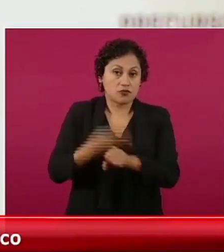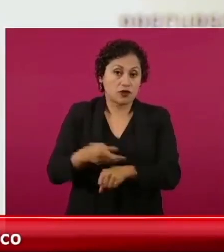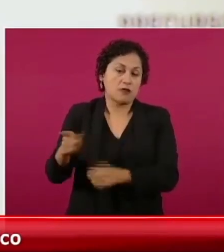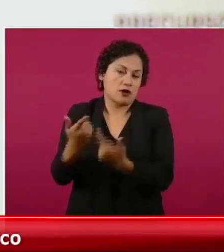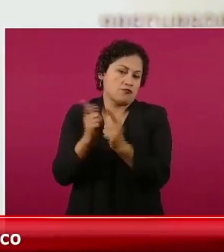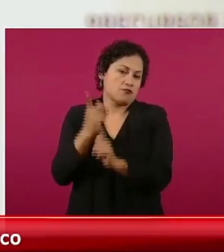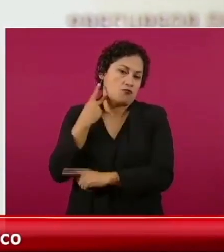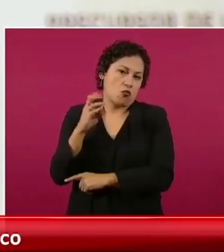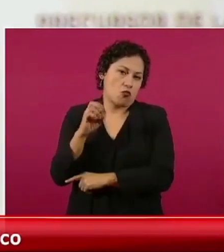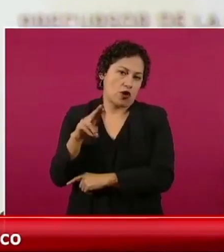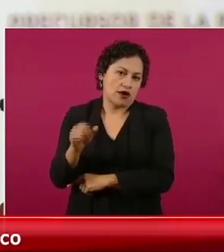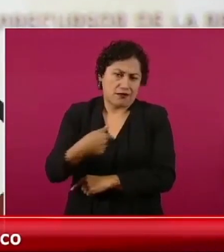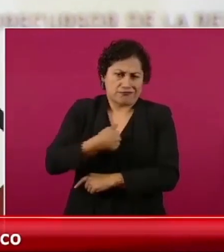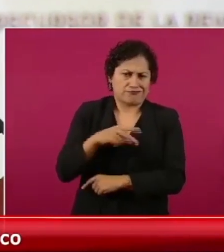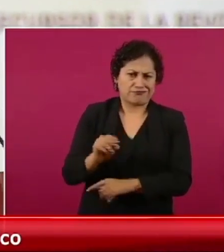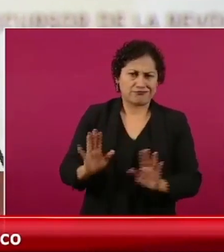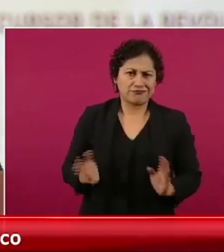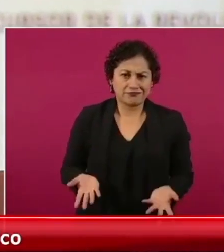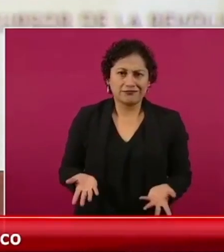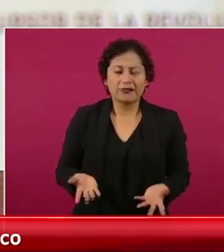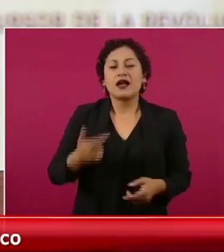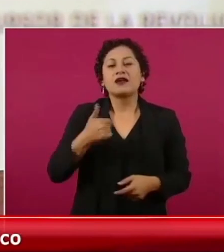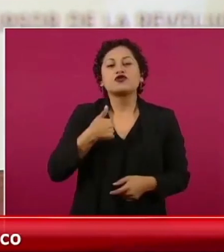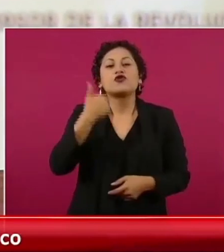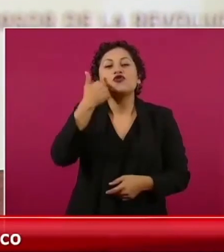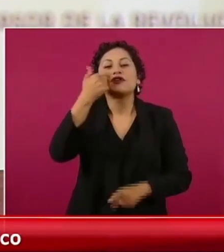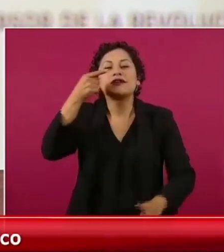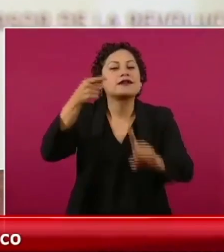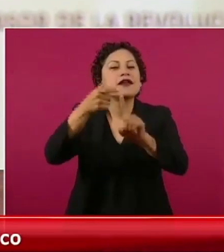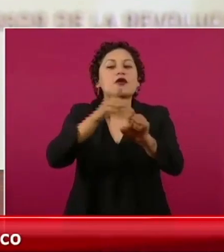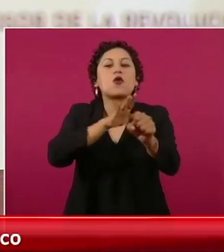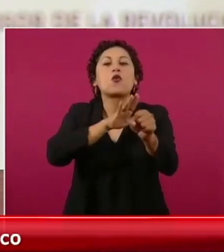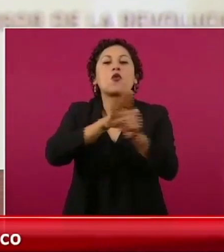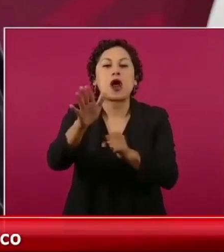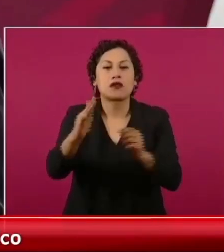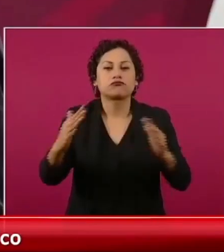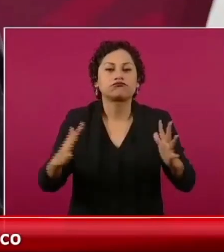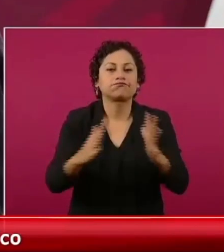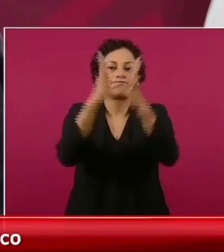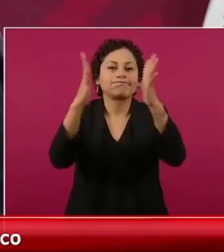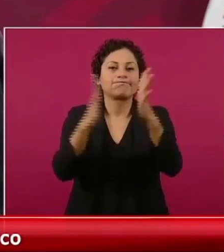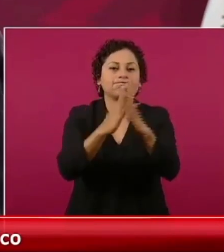lo que me importa es que haya democracia, que el pueblo mande, que el pueblo decida.